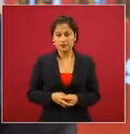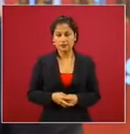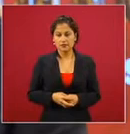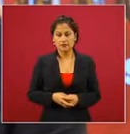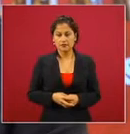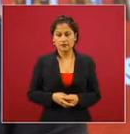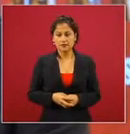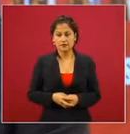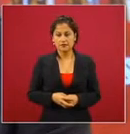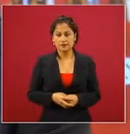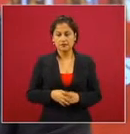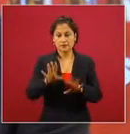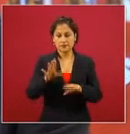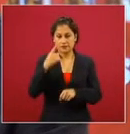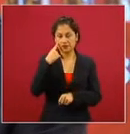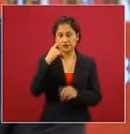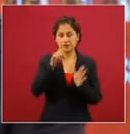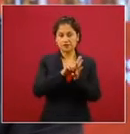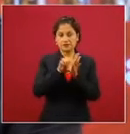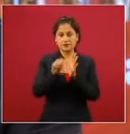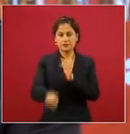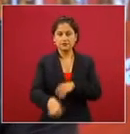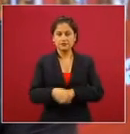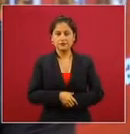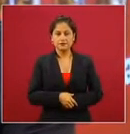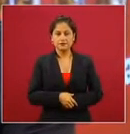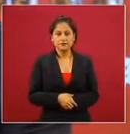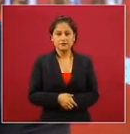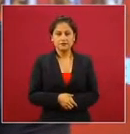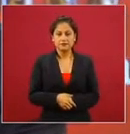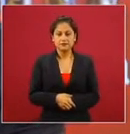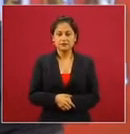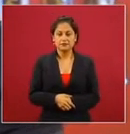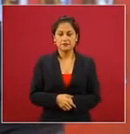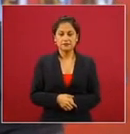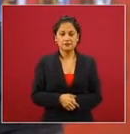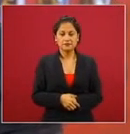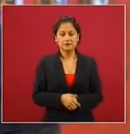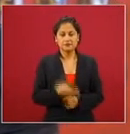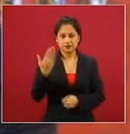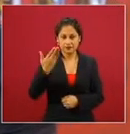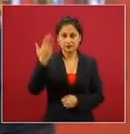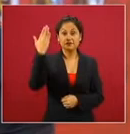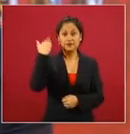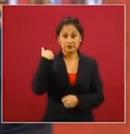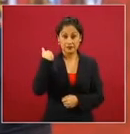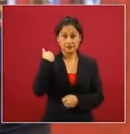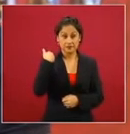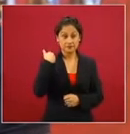a poner un ejemplo, o dos o tres, se metían a la cárcel y